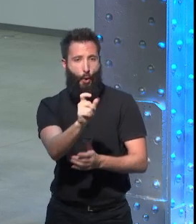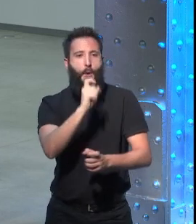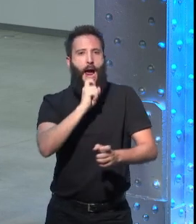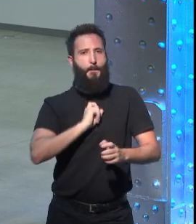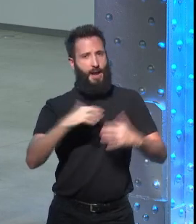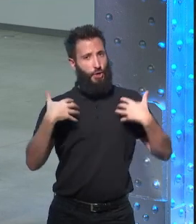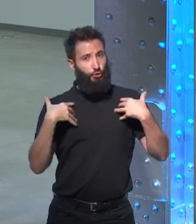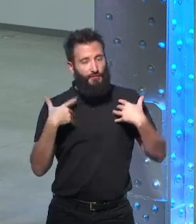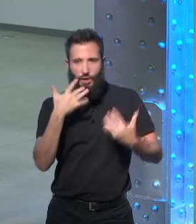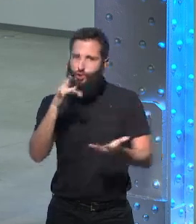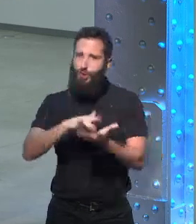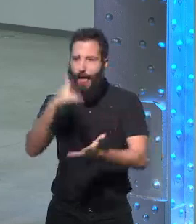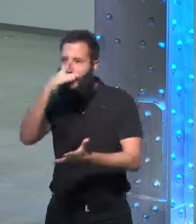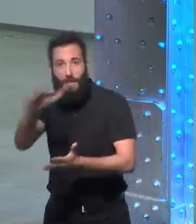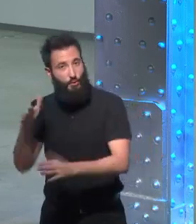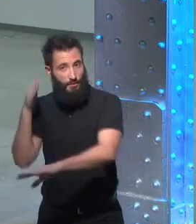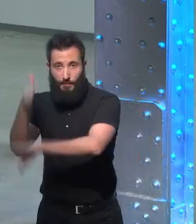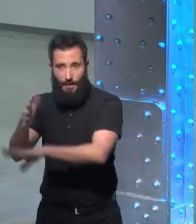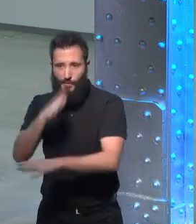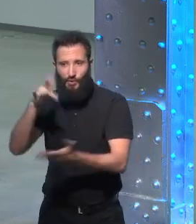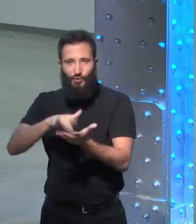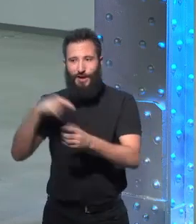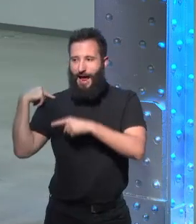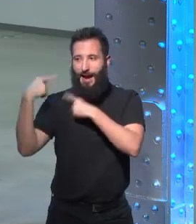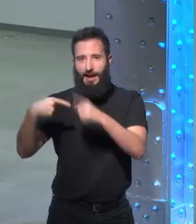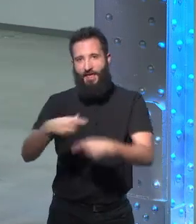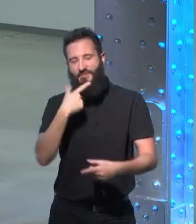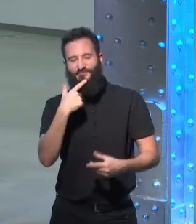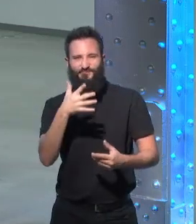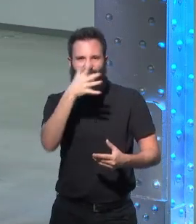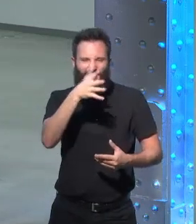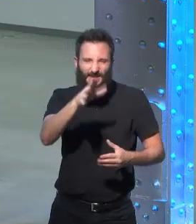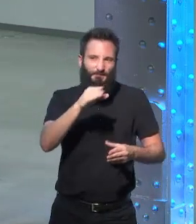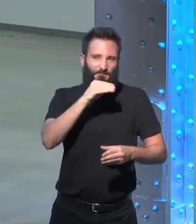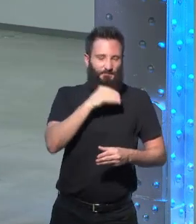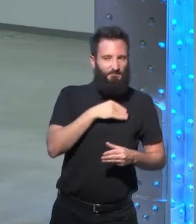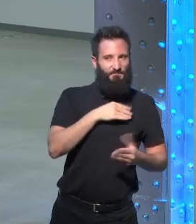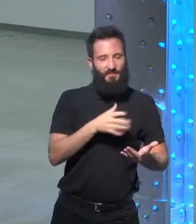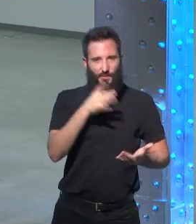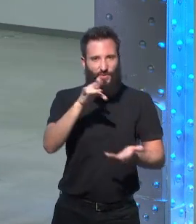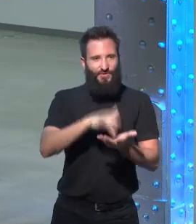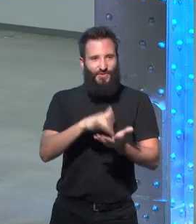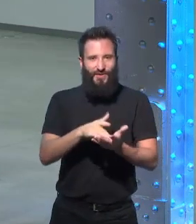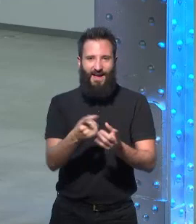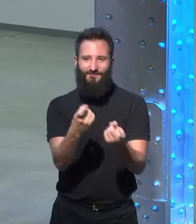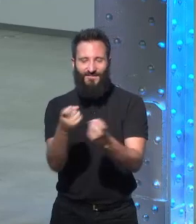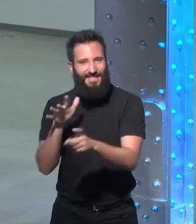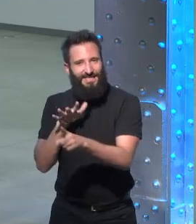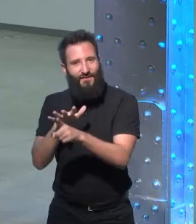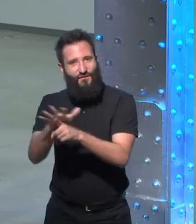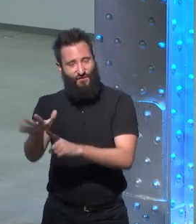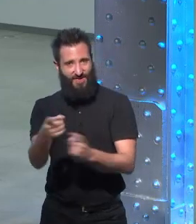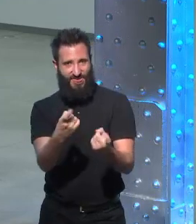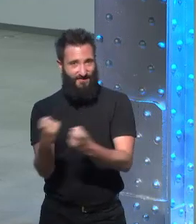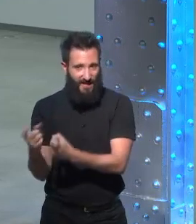amenazas, que lo denuncien, porque es una generación muy reacia a denunciarlo oficialmente, por esa falta de influencia por parte